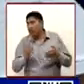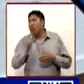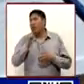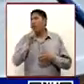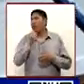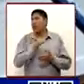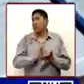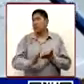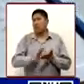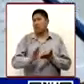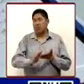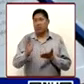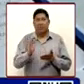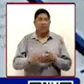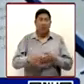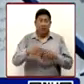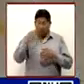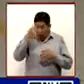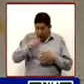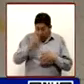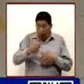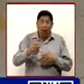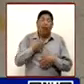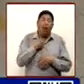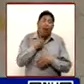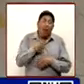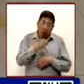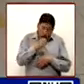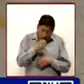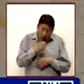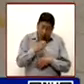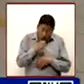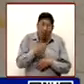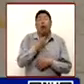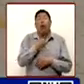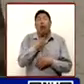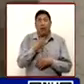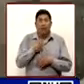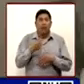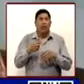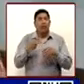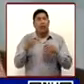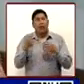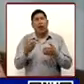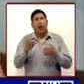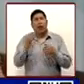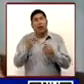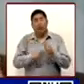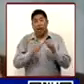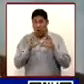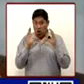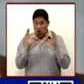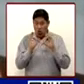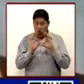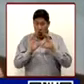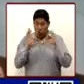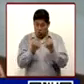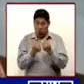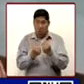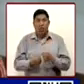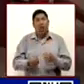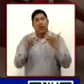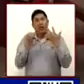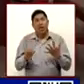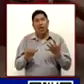de las licencias, ¿no?, por el resfrío. Mínimo en cada curso faltan 6, 7, a veces